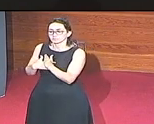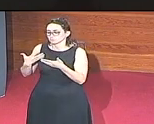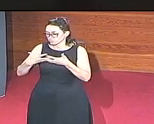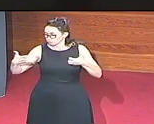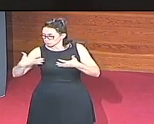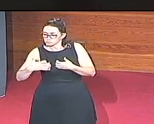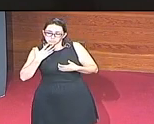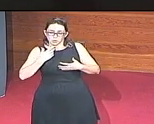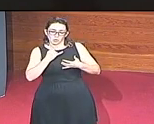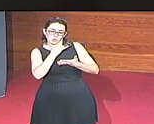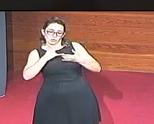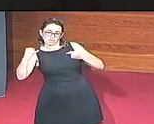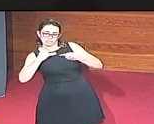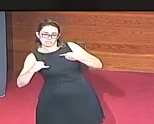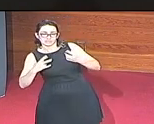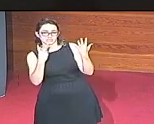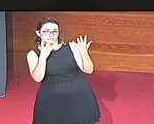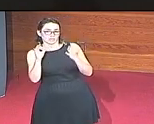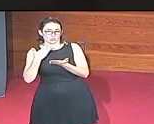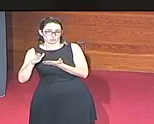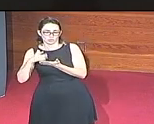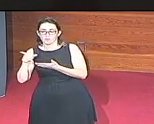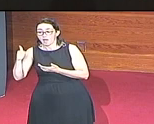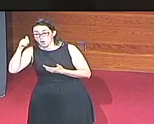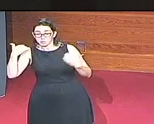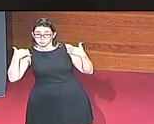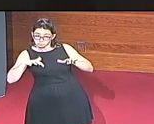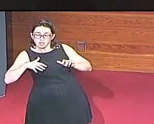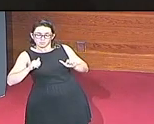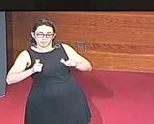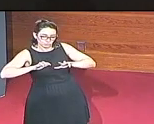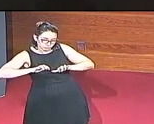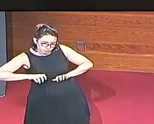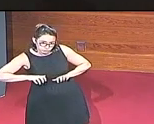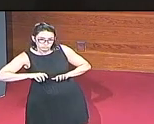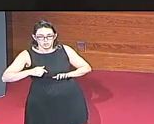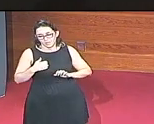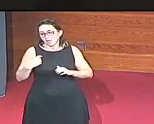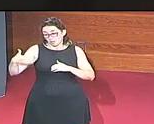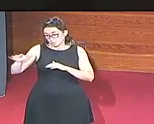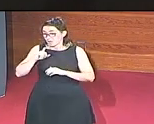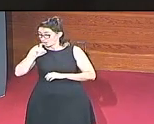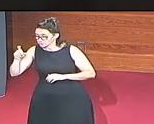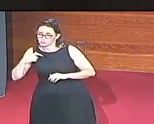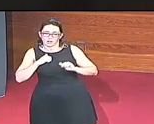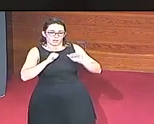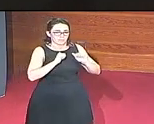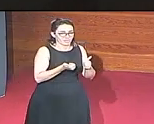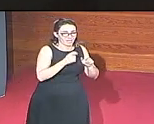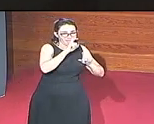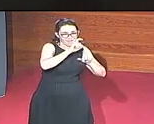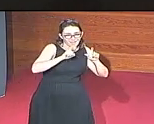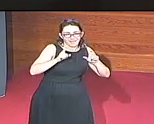escribir entonces relatos ya puede empezar a escribir ya tengo mis 70 líneas y yo ya puedo empezar a trabajar en el gráfico tranquilamente porque no me van a cambiar el tamaño